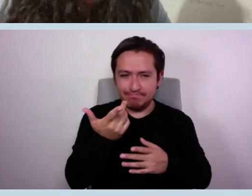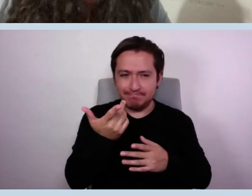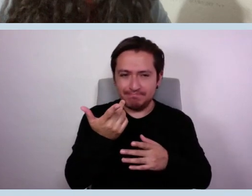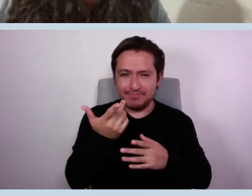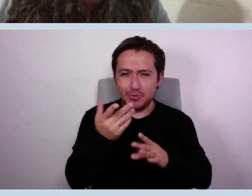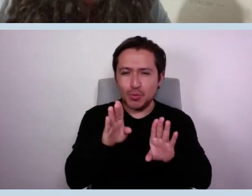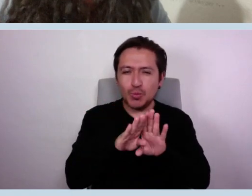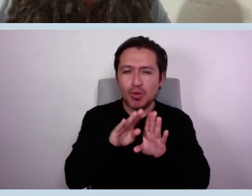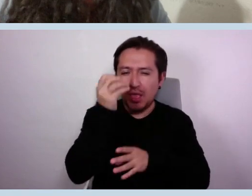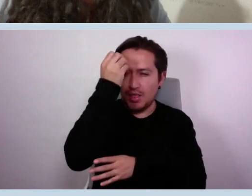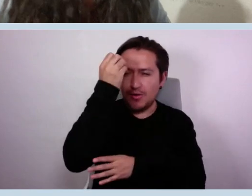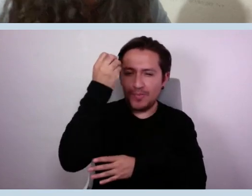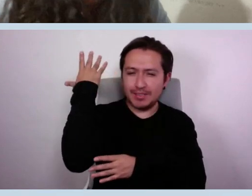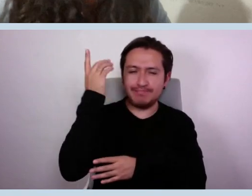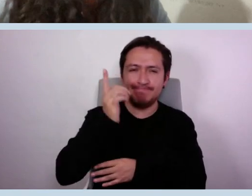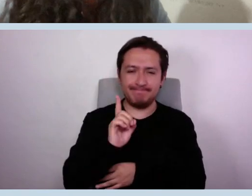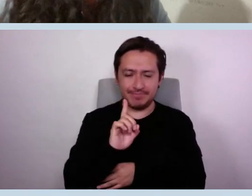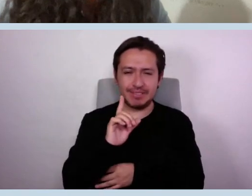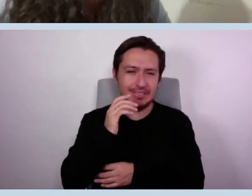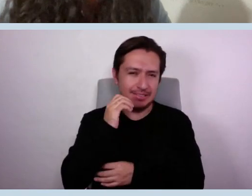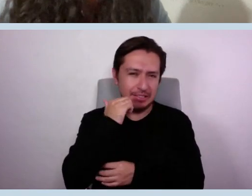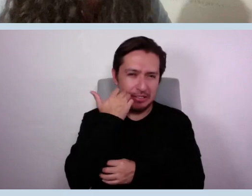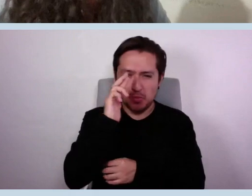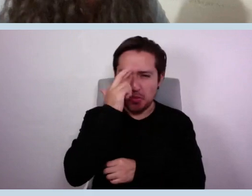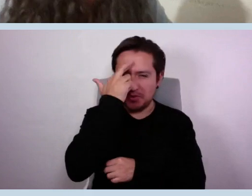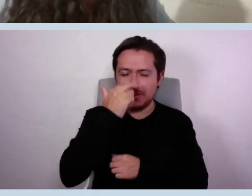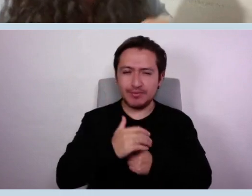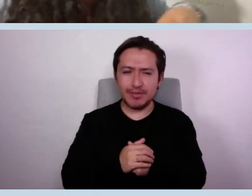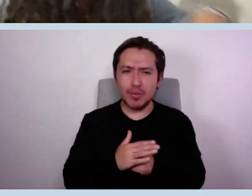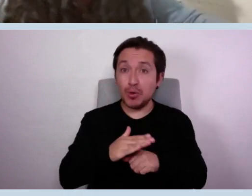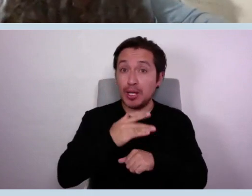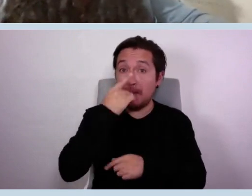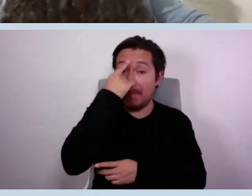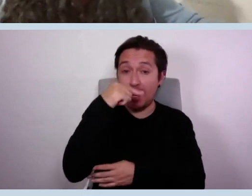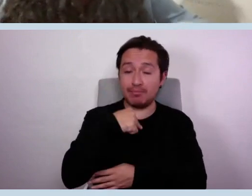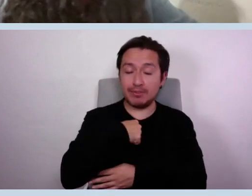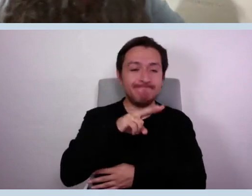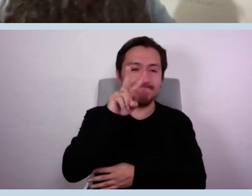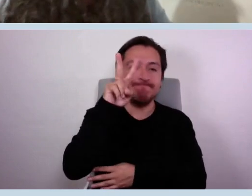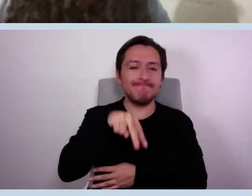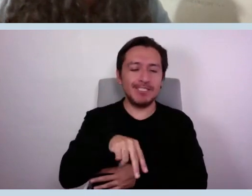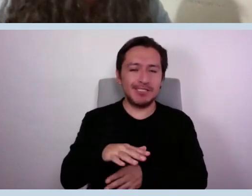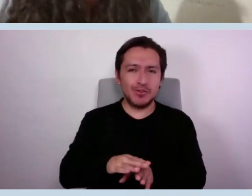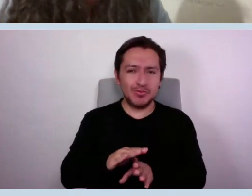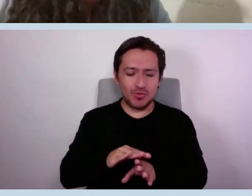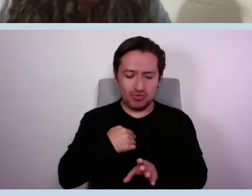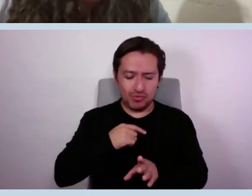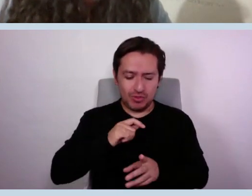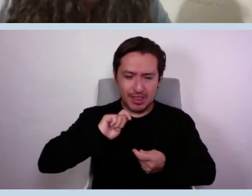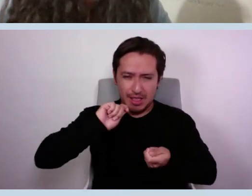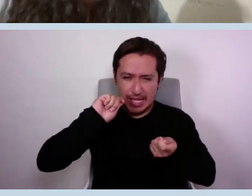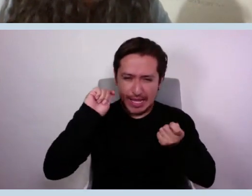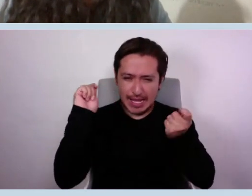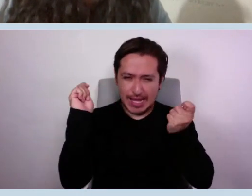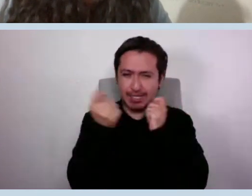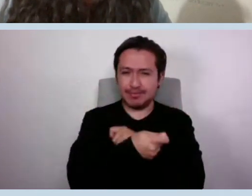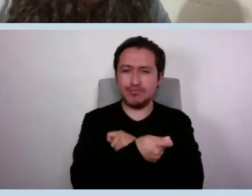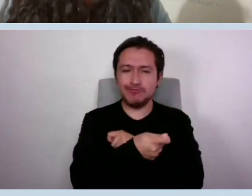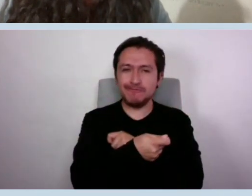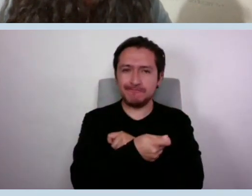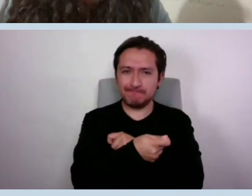alto e porque sí para mí me transformó también lo que pensaba que es apuntes no O que era apuntes